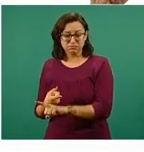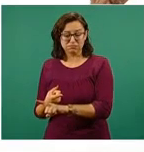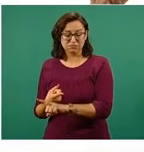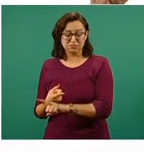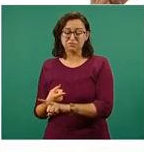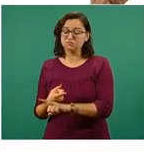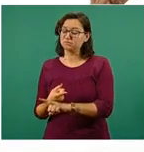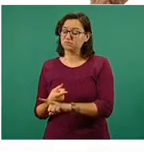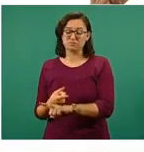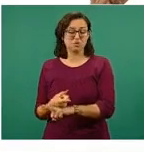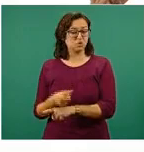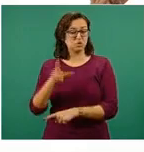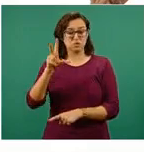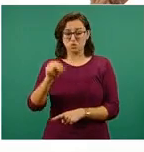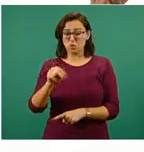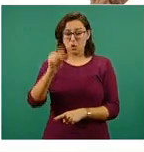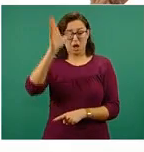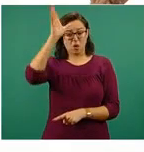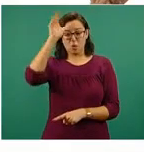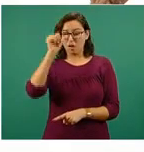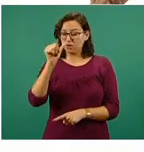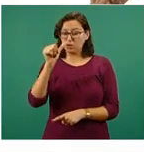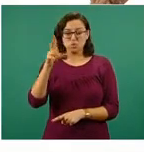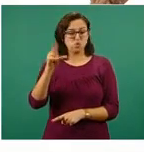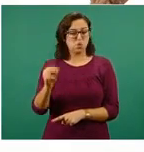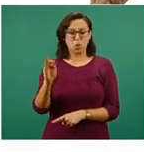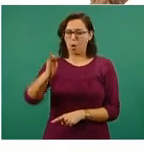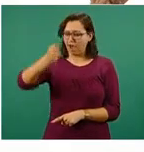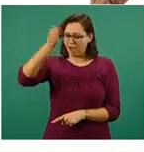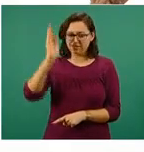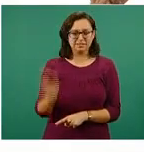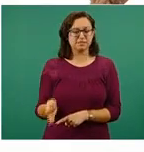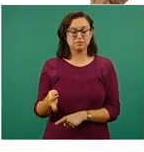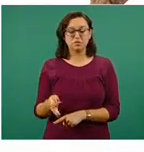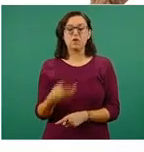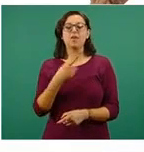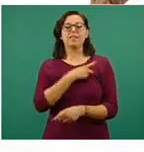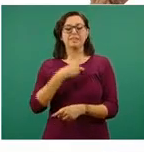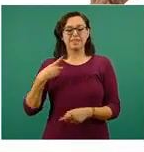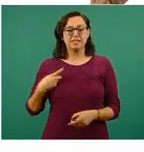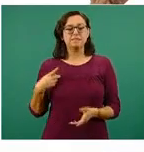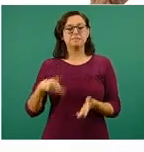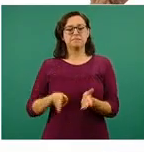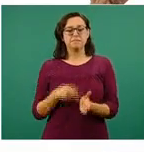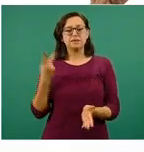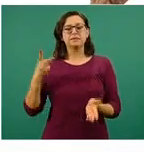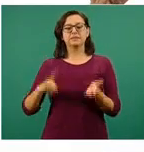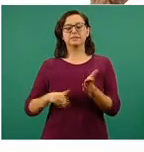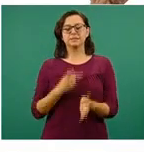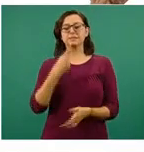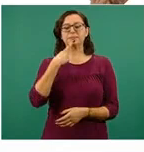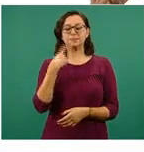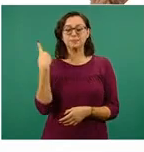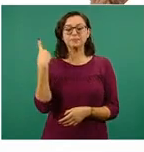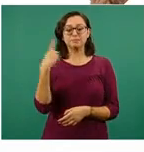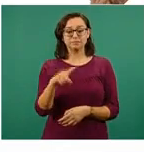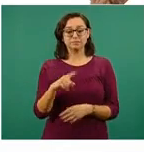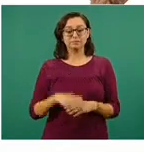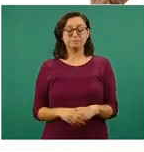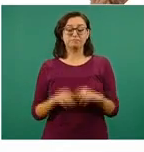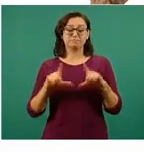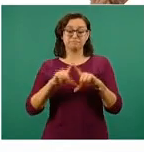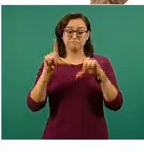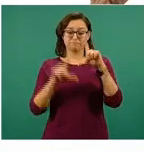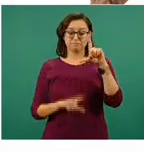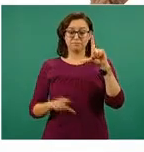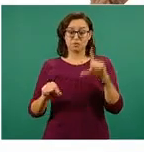es inaceptable y punto. No hay que aceptarla. Hay que denunciarla y hay que abatirla. En México, 1 de